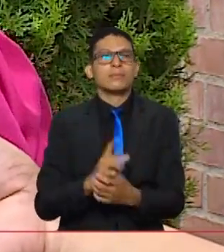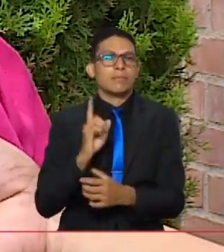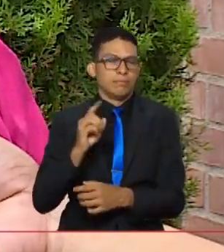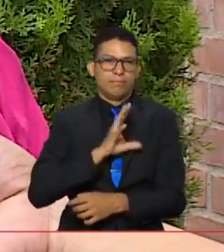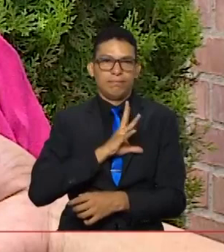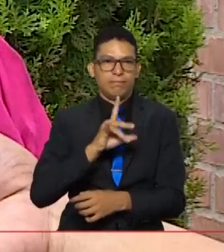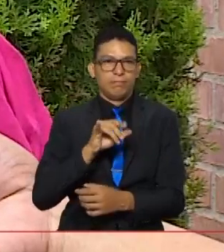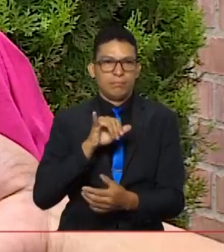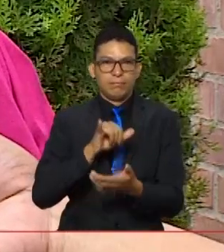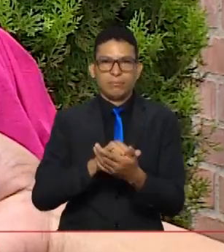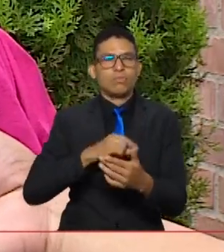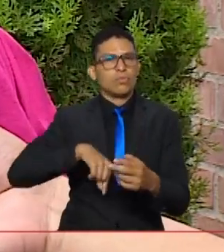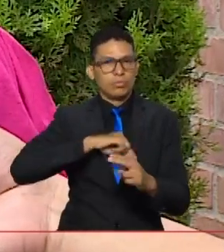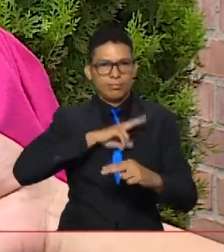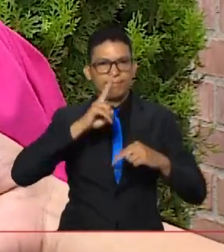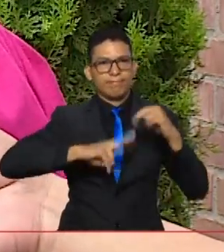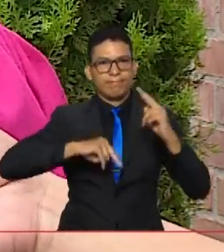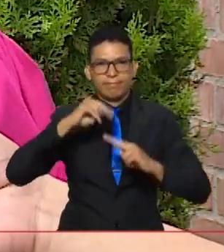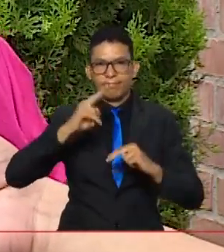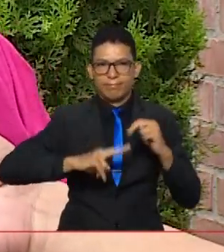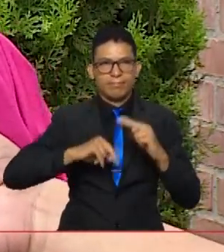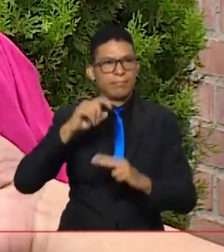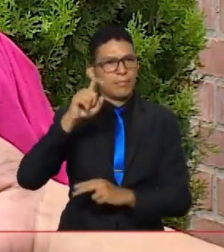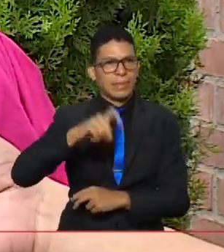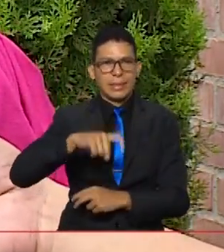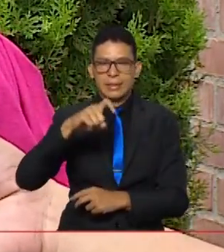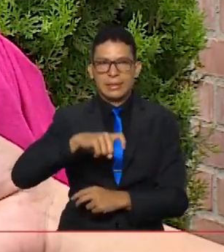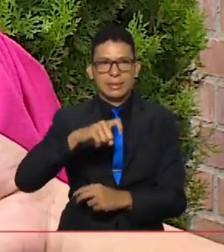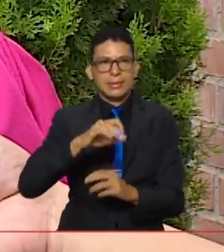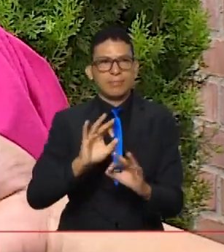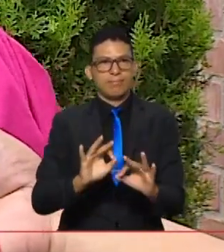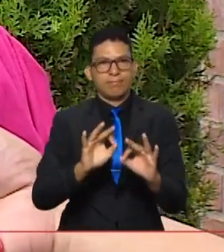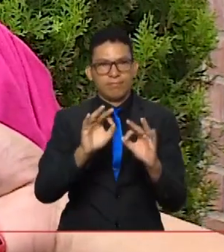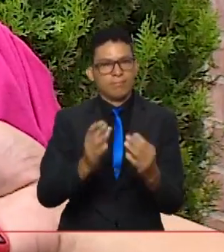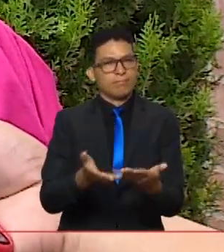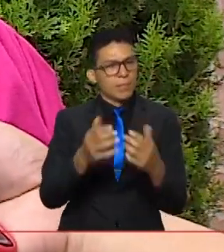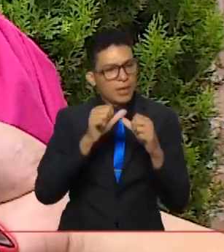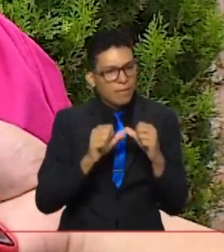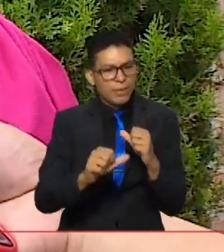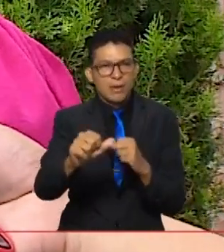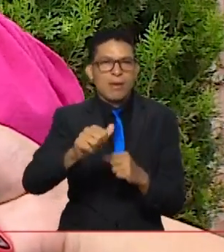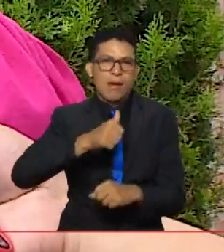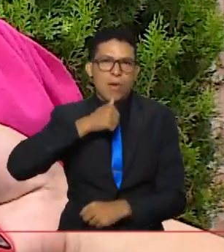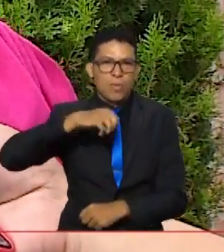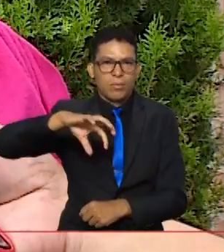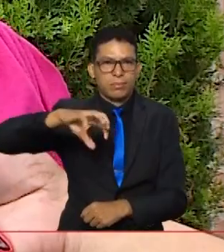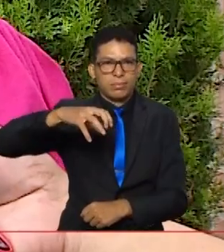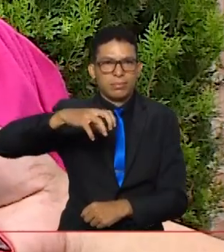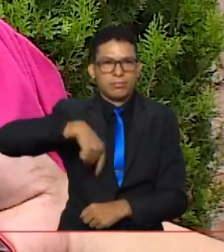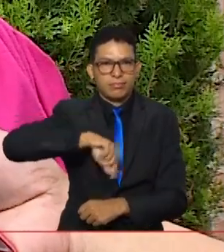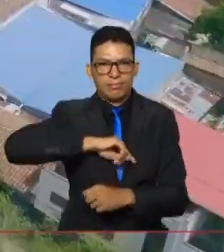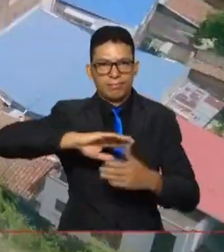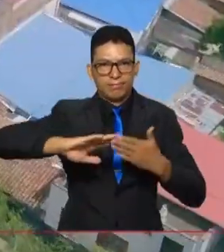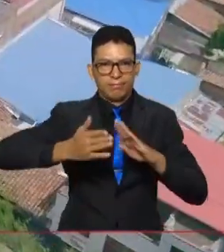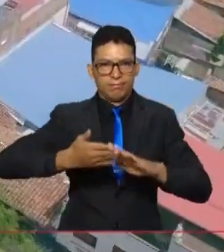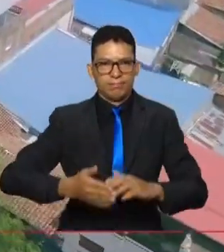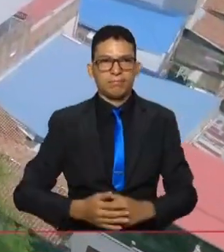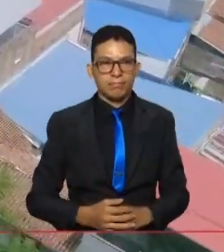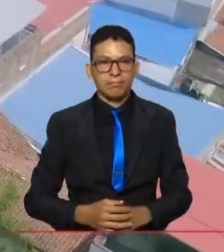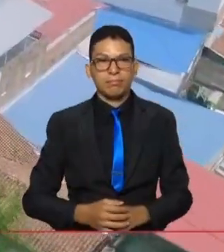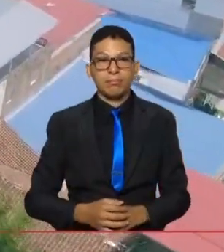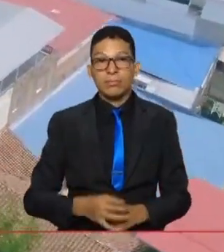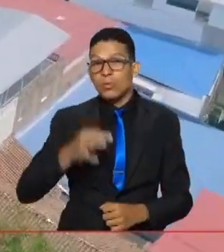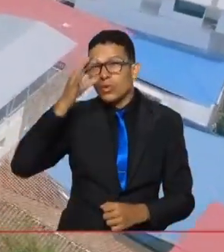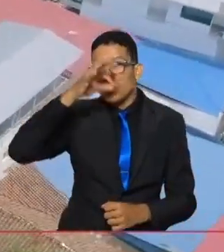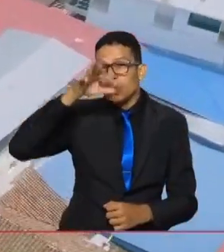Cali. Eso es una obra que nosotros debemos hacer. Sí o sí hay que garantizarle la permanencia del servicio a nuestra comunidad. El